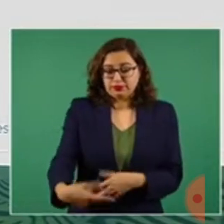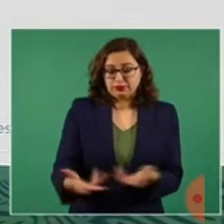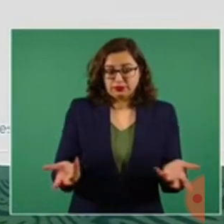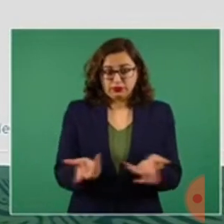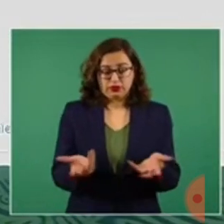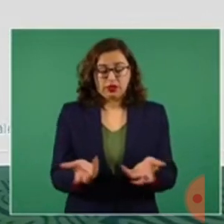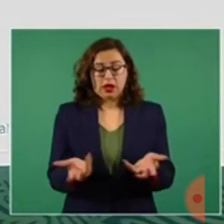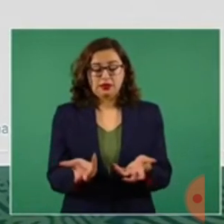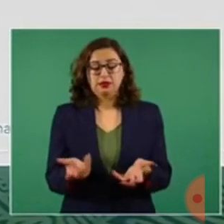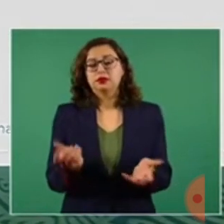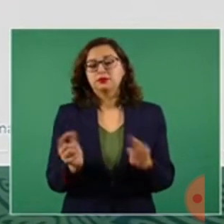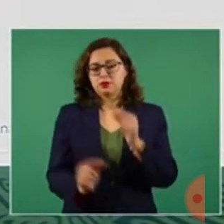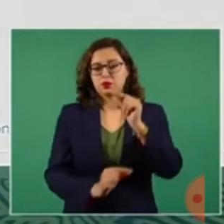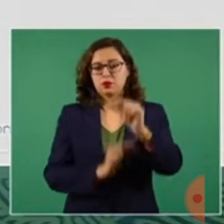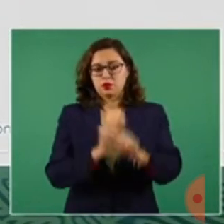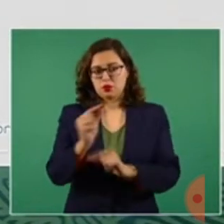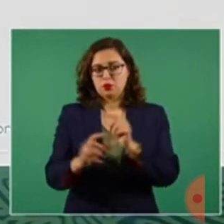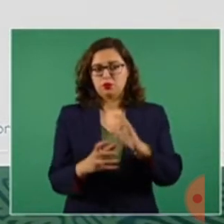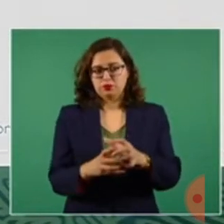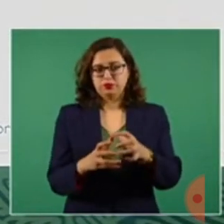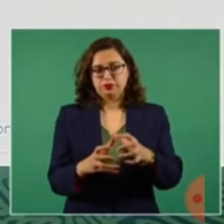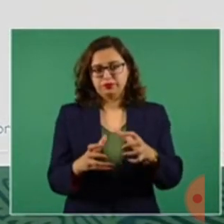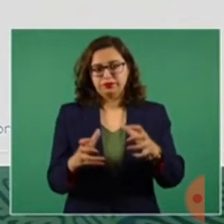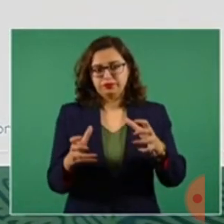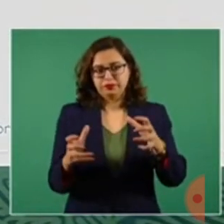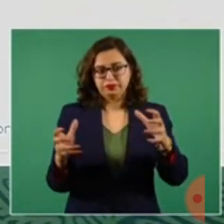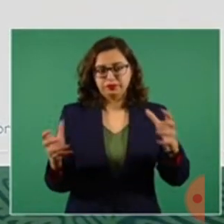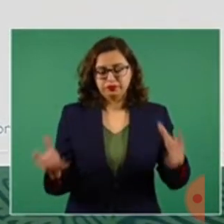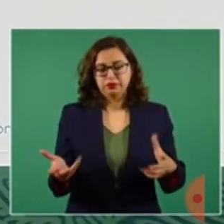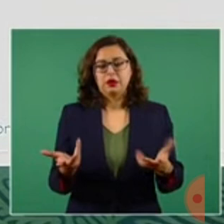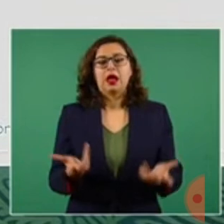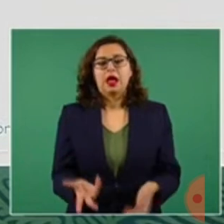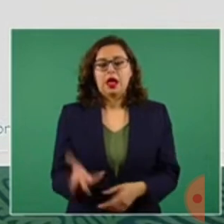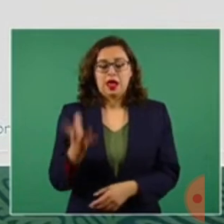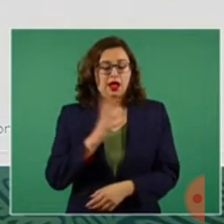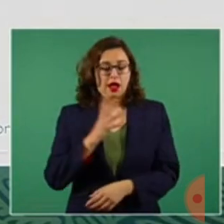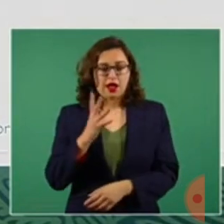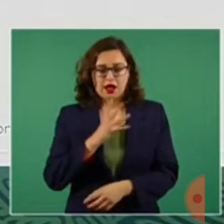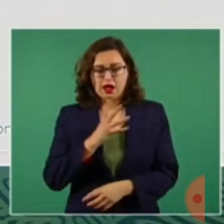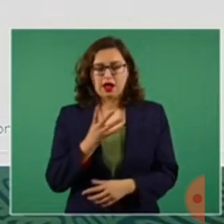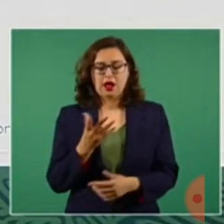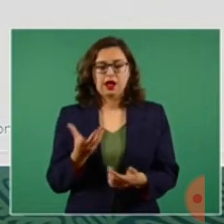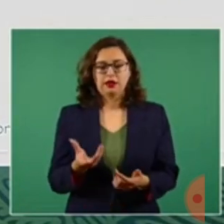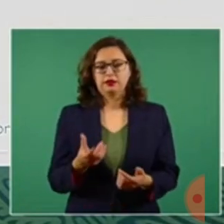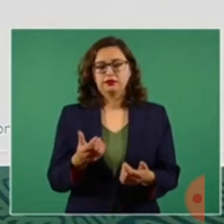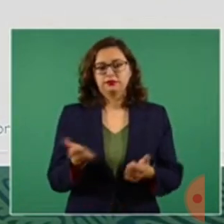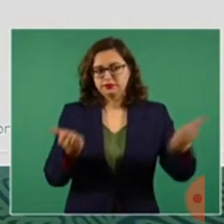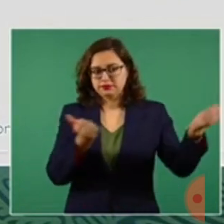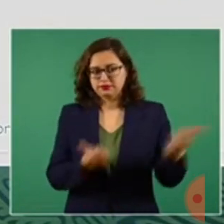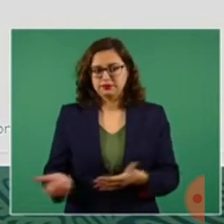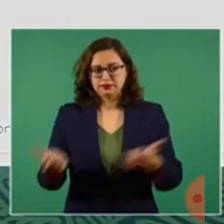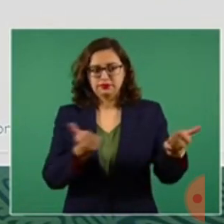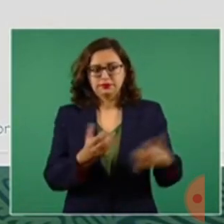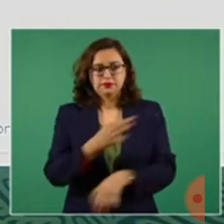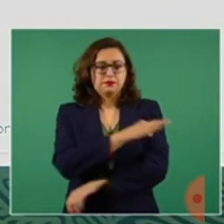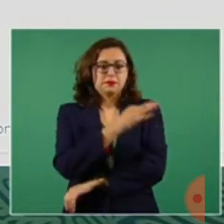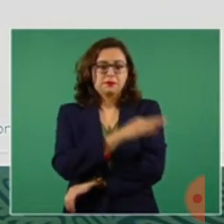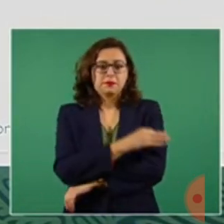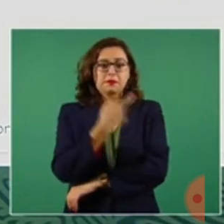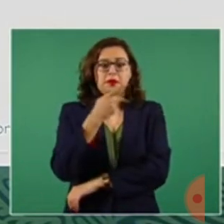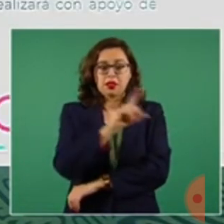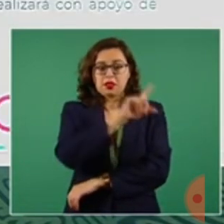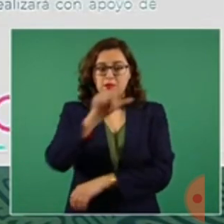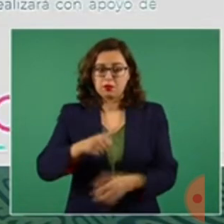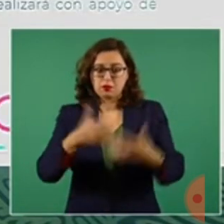para... De todas maneras traemos insumos, por supuesto, la sustancia activa, pero se envasa y se finaliza en nuestro